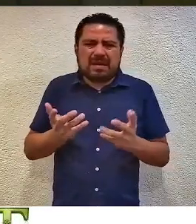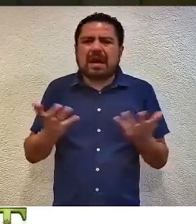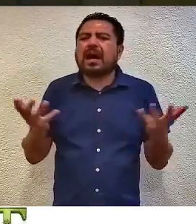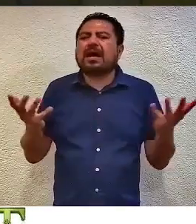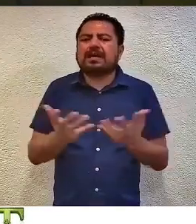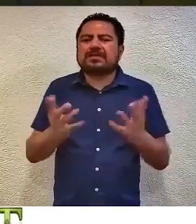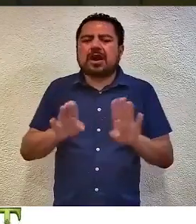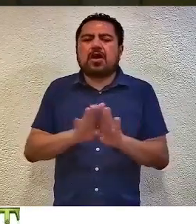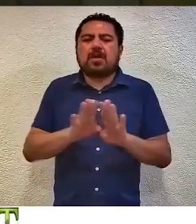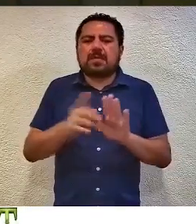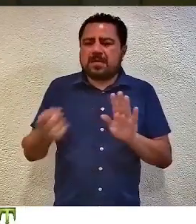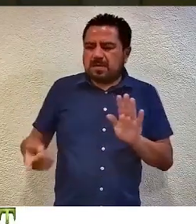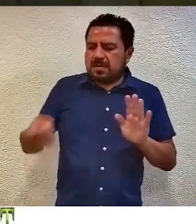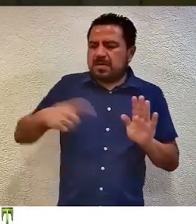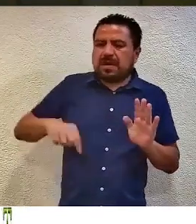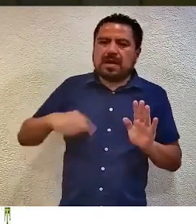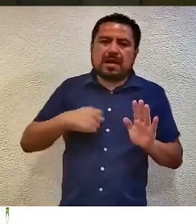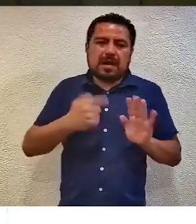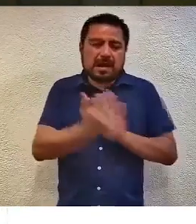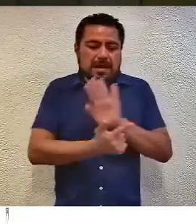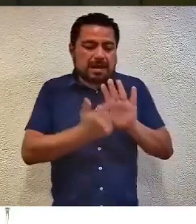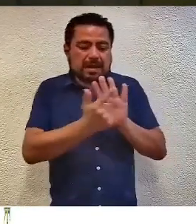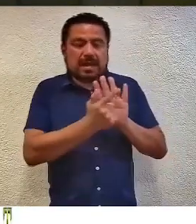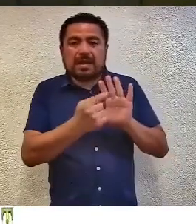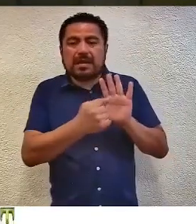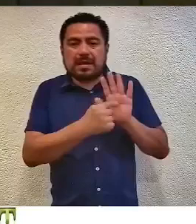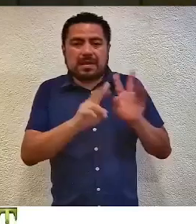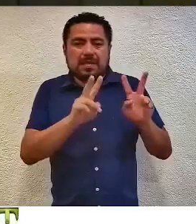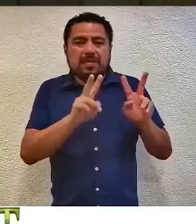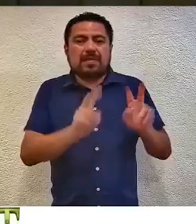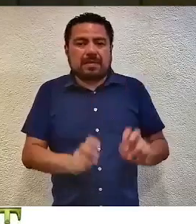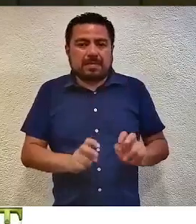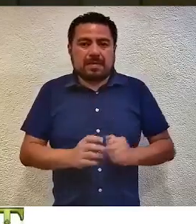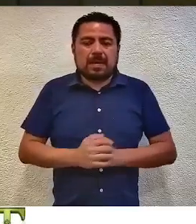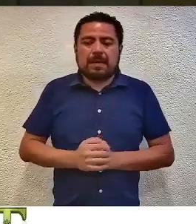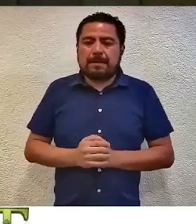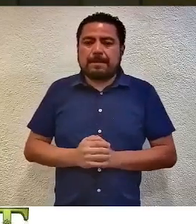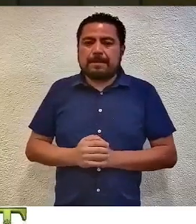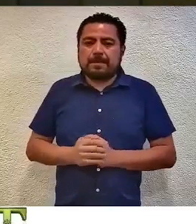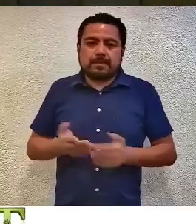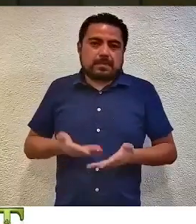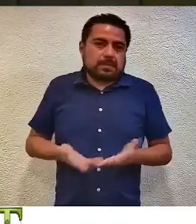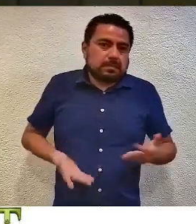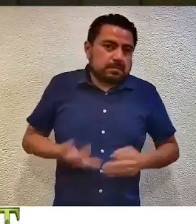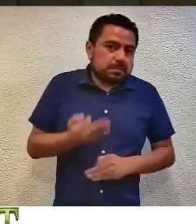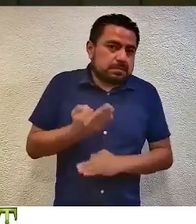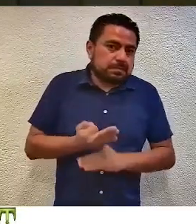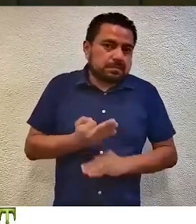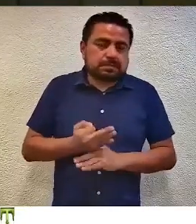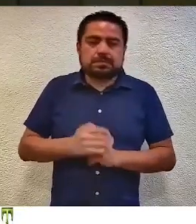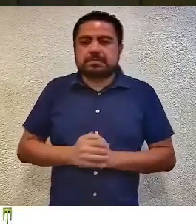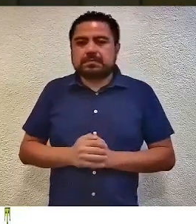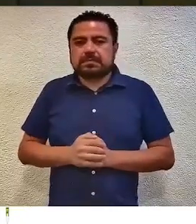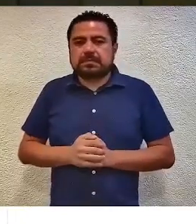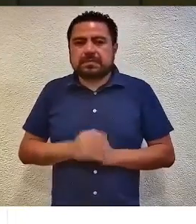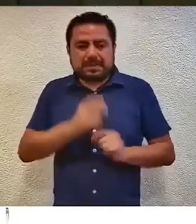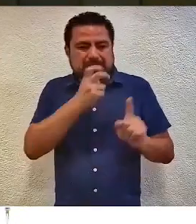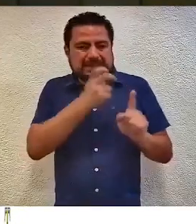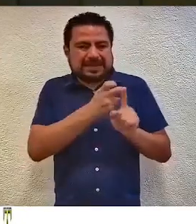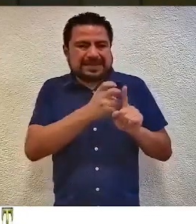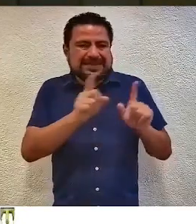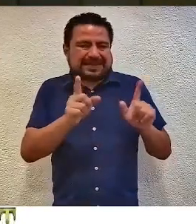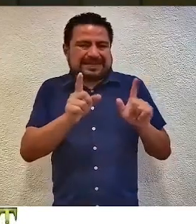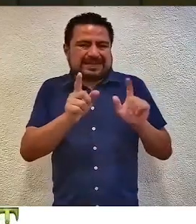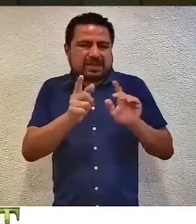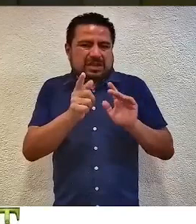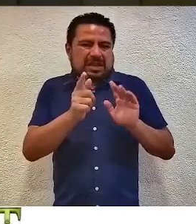conforme a la ley en la materia. Ahora, eso en cuestión